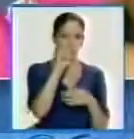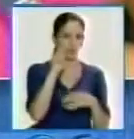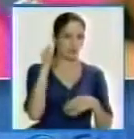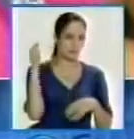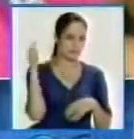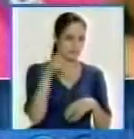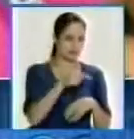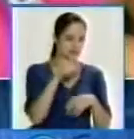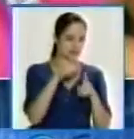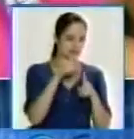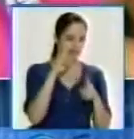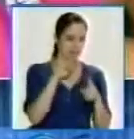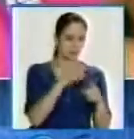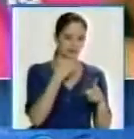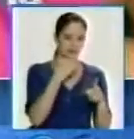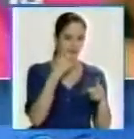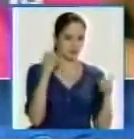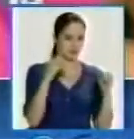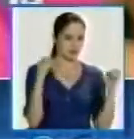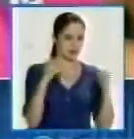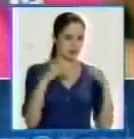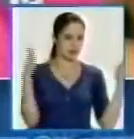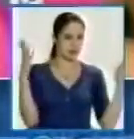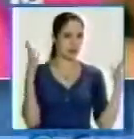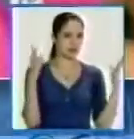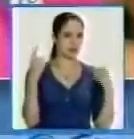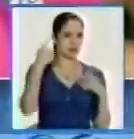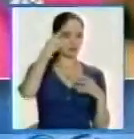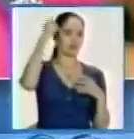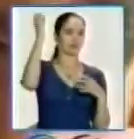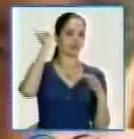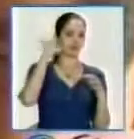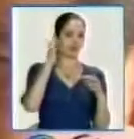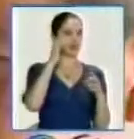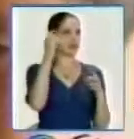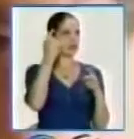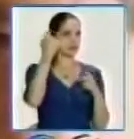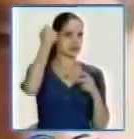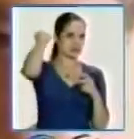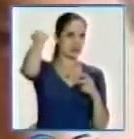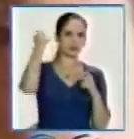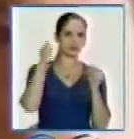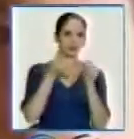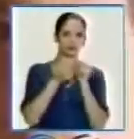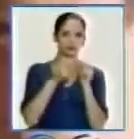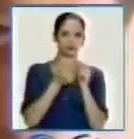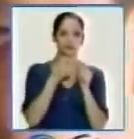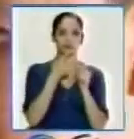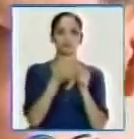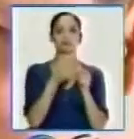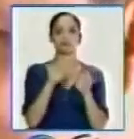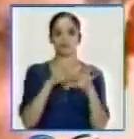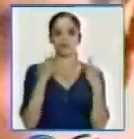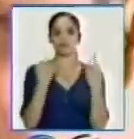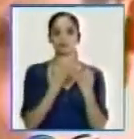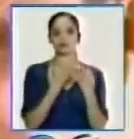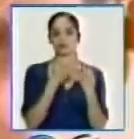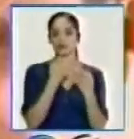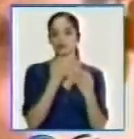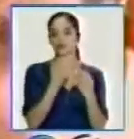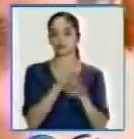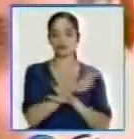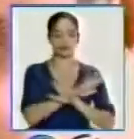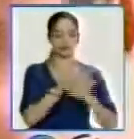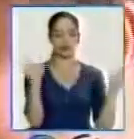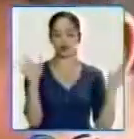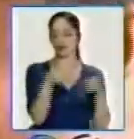inclusive yo no sé de milagro, no, cómo no me lo pegó en la cabeza. Para la familia del DJ esa fue la gota que rebosó la copa